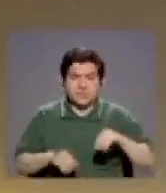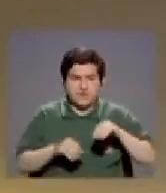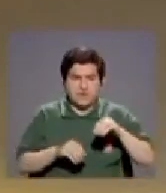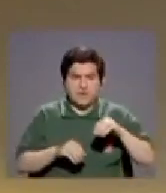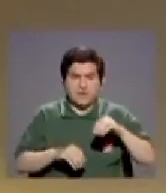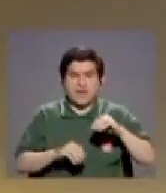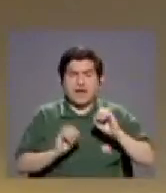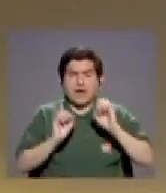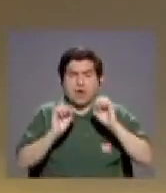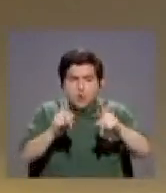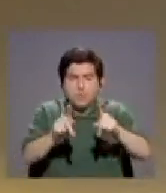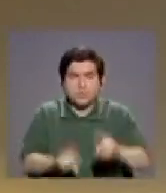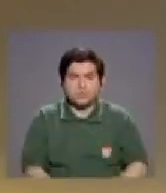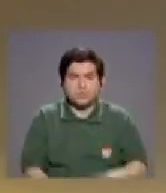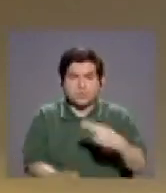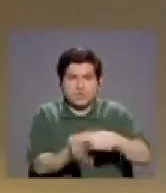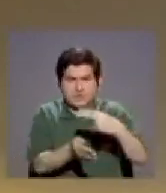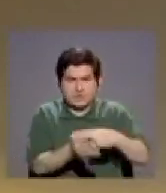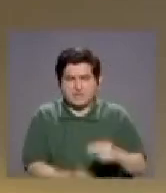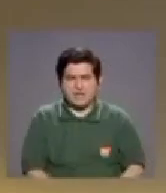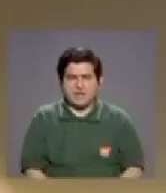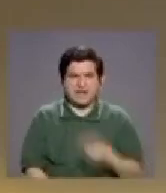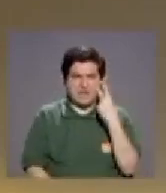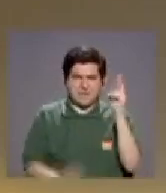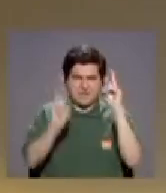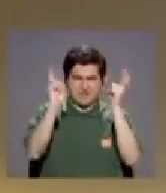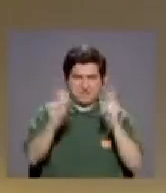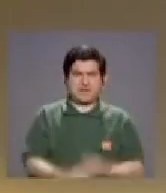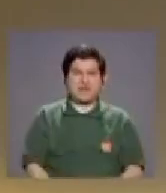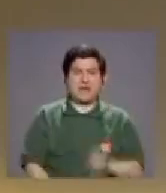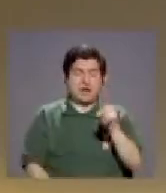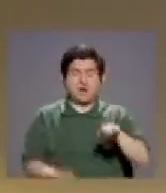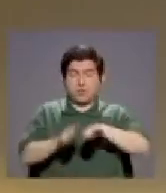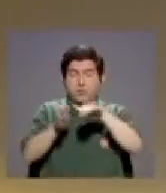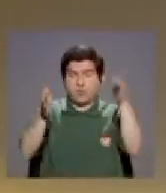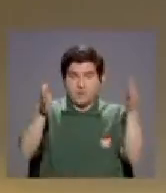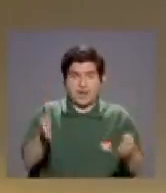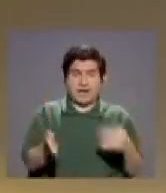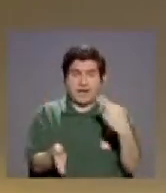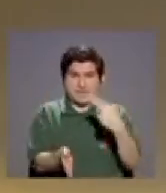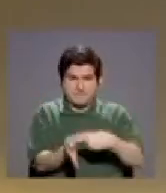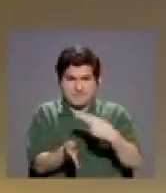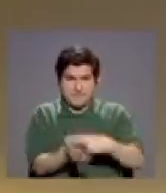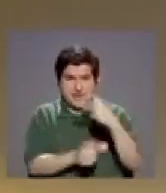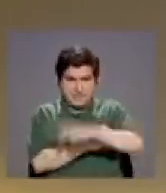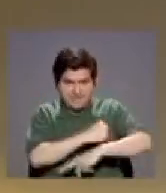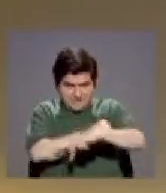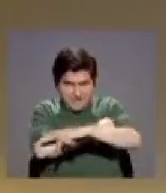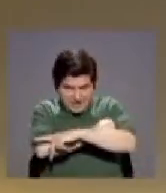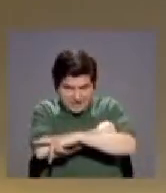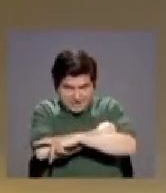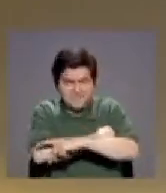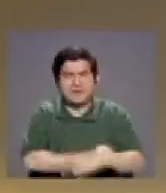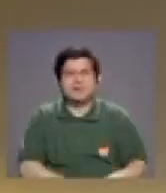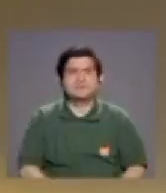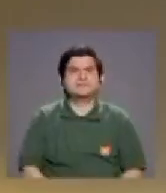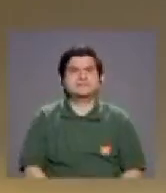hospitalizado. Y vean ustedes un poco el tema. Una cama de hospital en este país